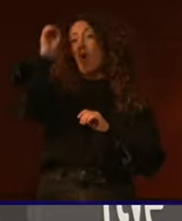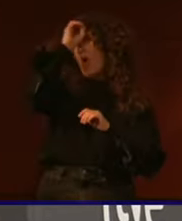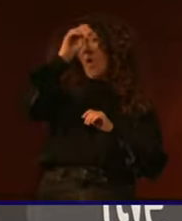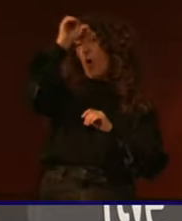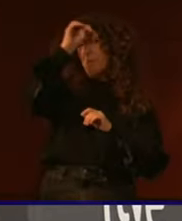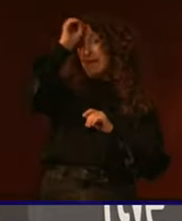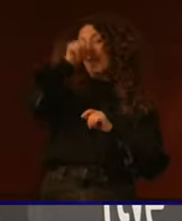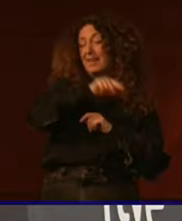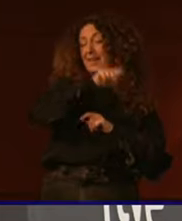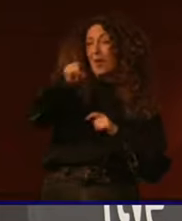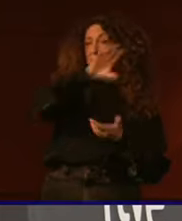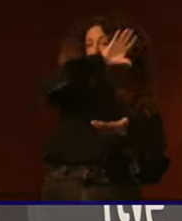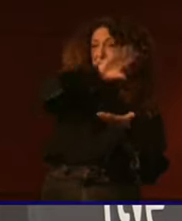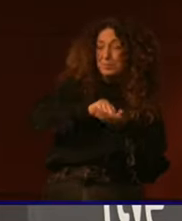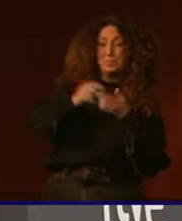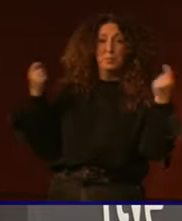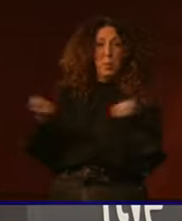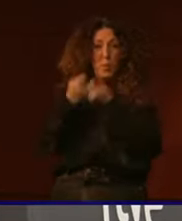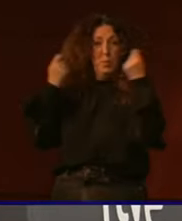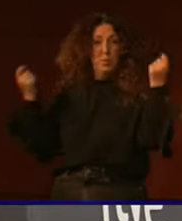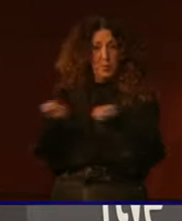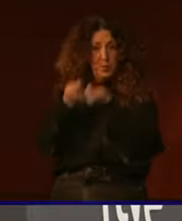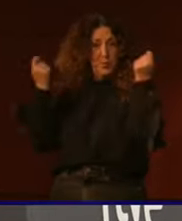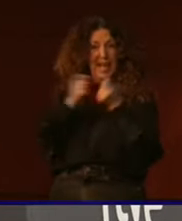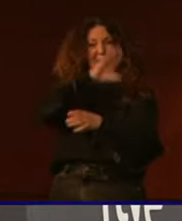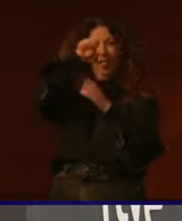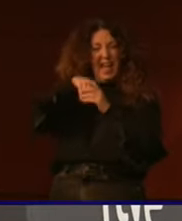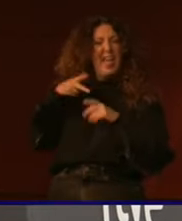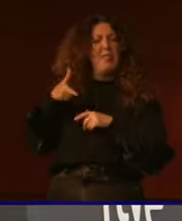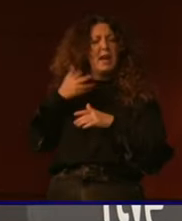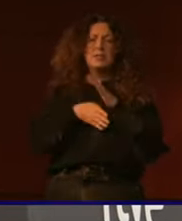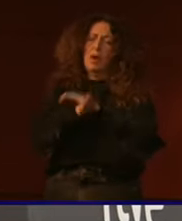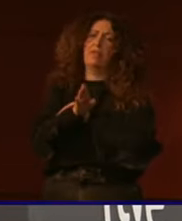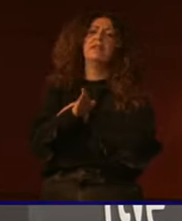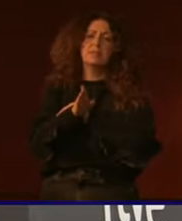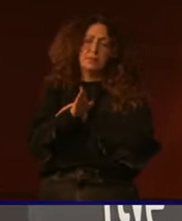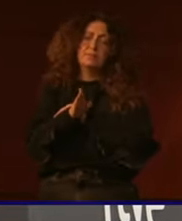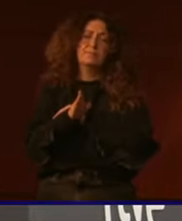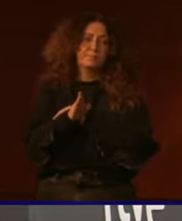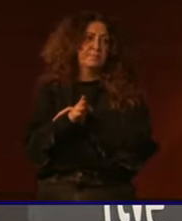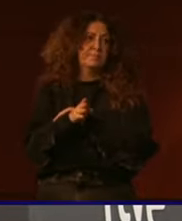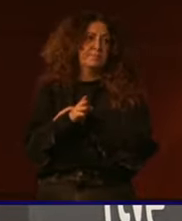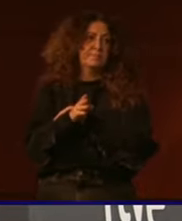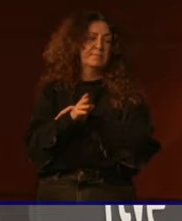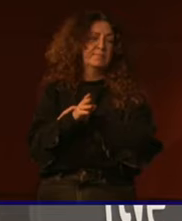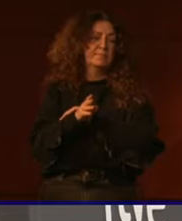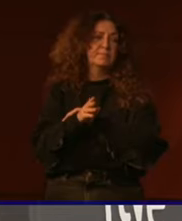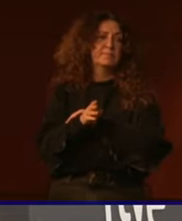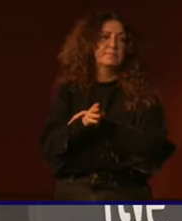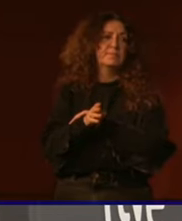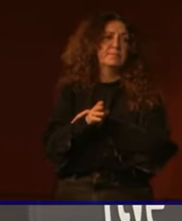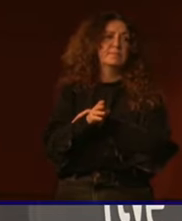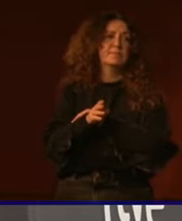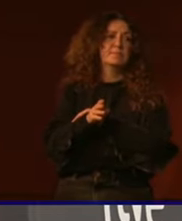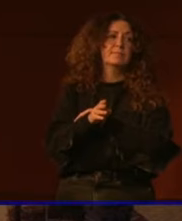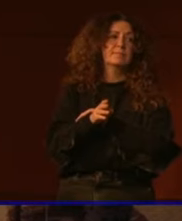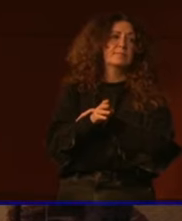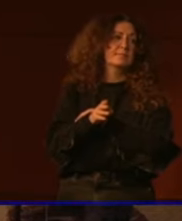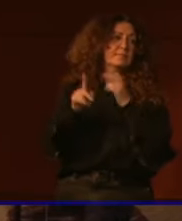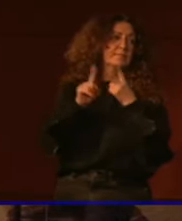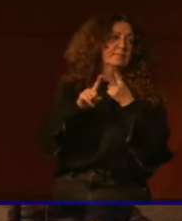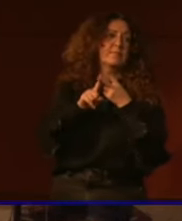es necesario esa estructura global y, por tanto, ese derecho de acceso debería estar. De manera directa, lo que se llama